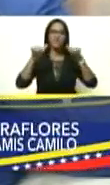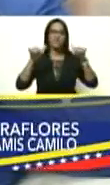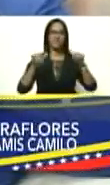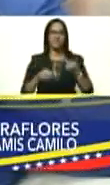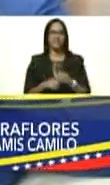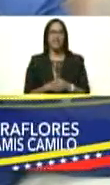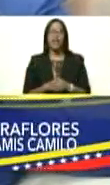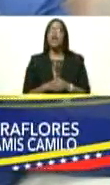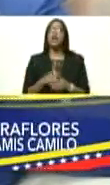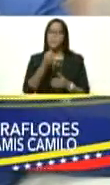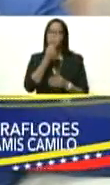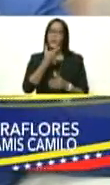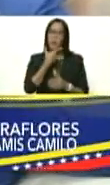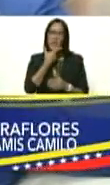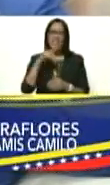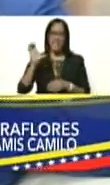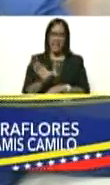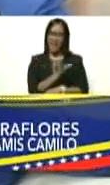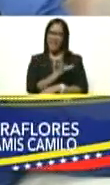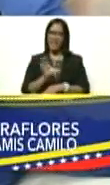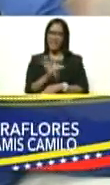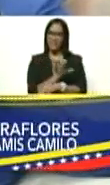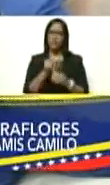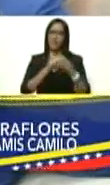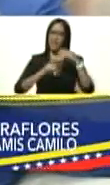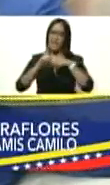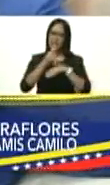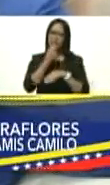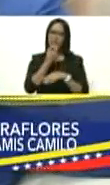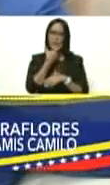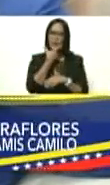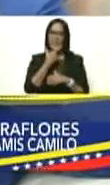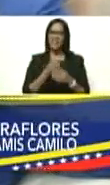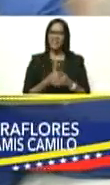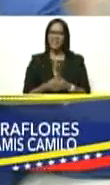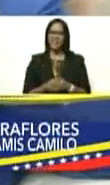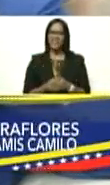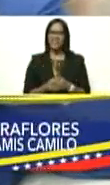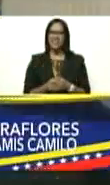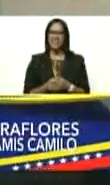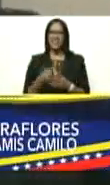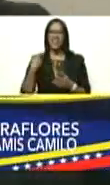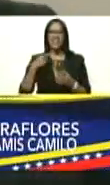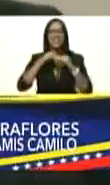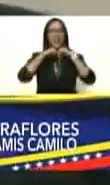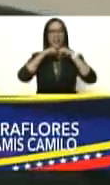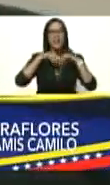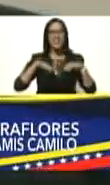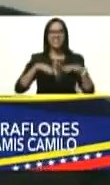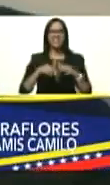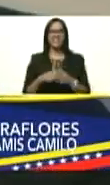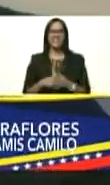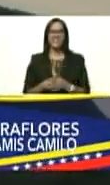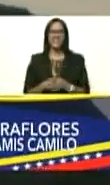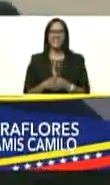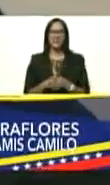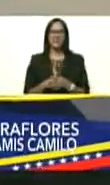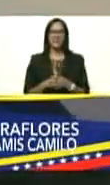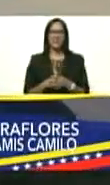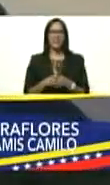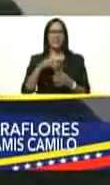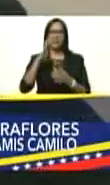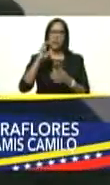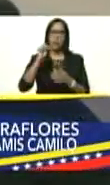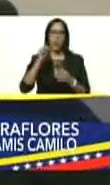Además, bonita la canción, la letra es bellísima. Y tiene la bendición. Así es, bueno, mi